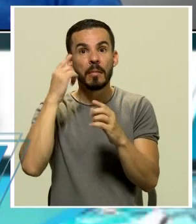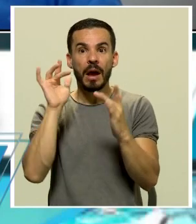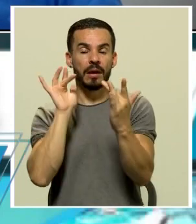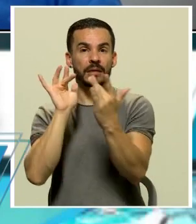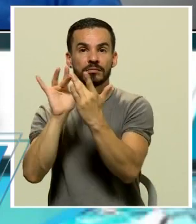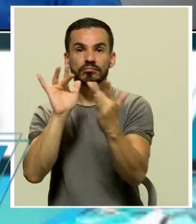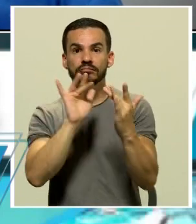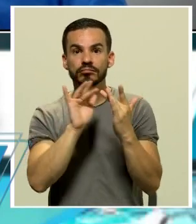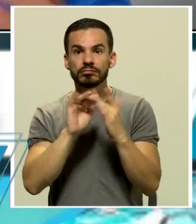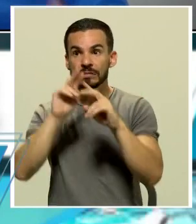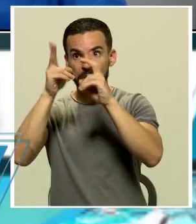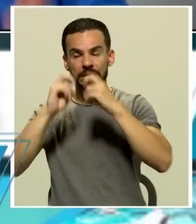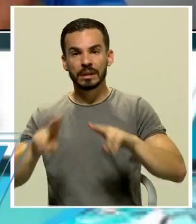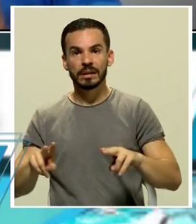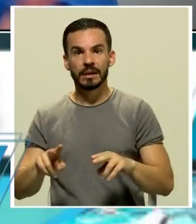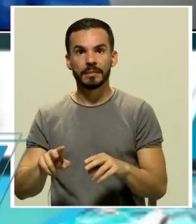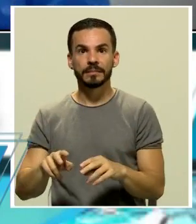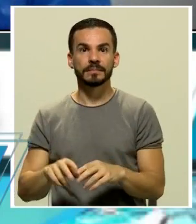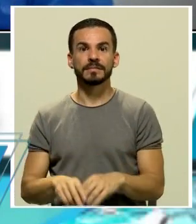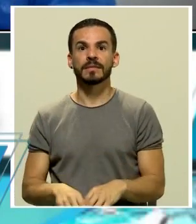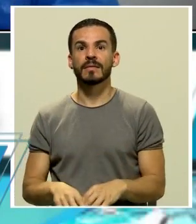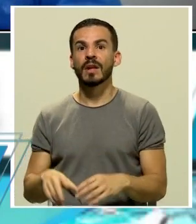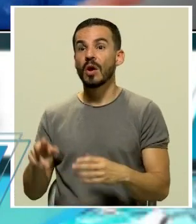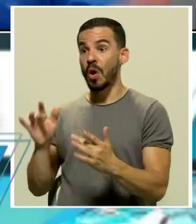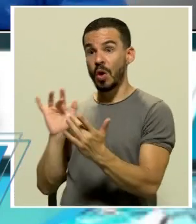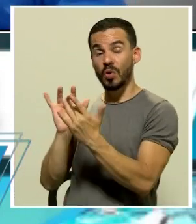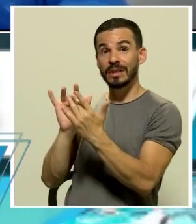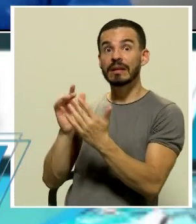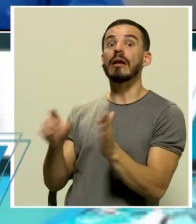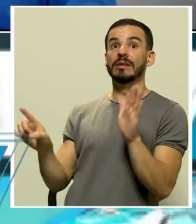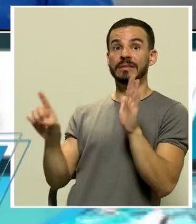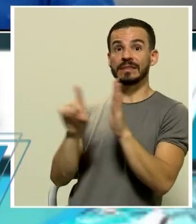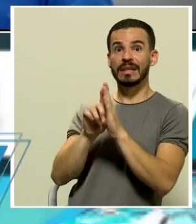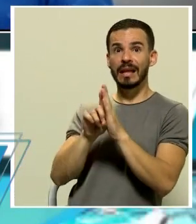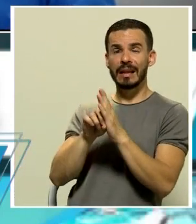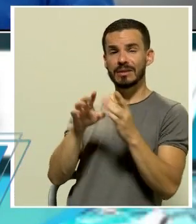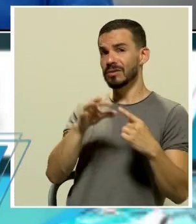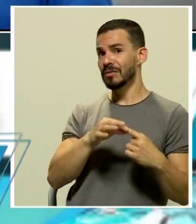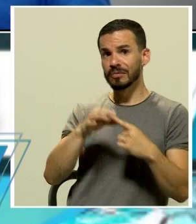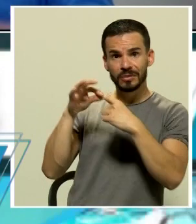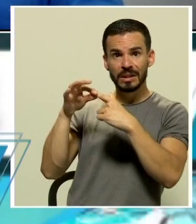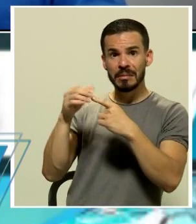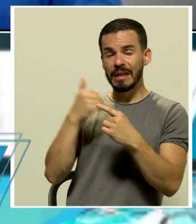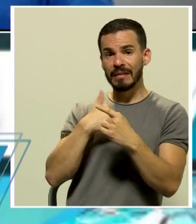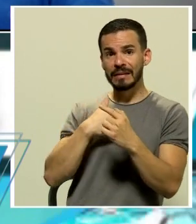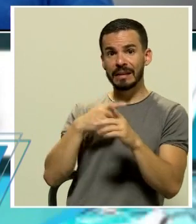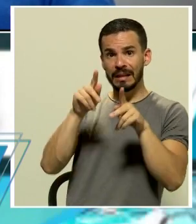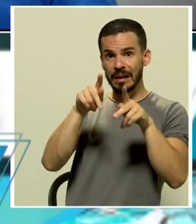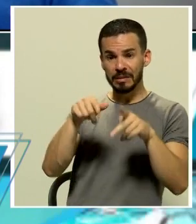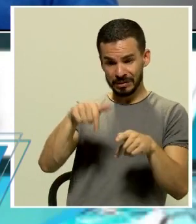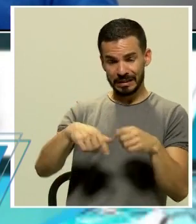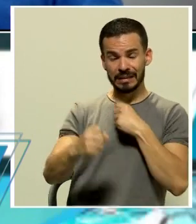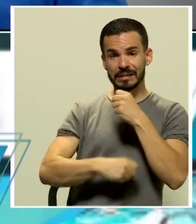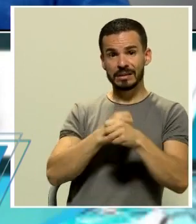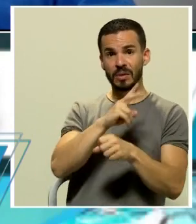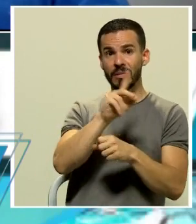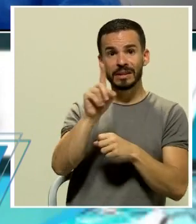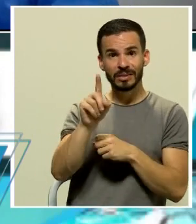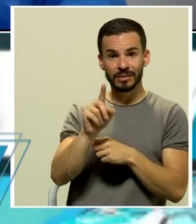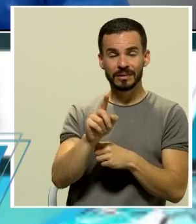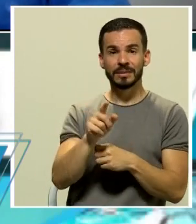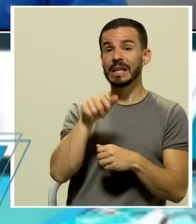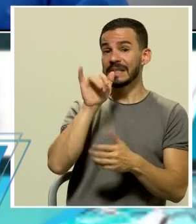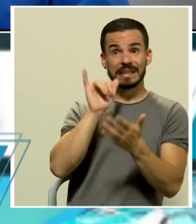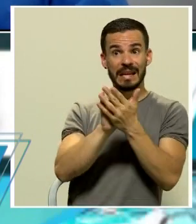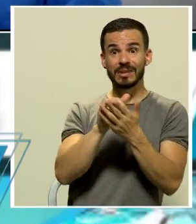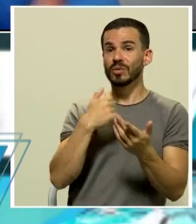conectividad. La conectividad es un derecho fundamental que tiene que tener la gente en el siglo XXI. Sin eso no